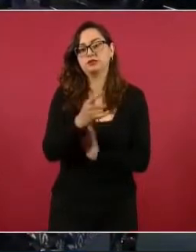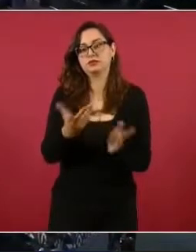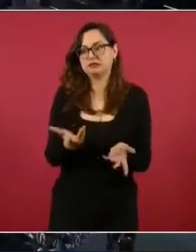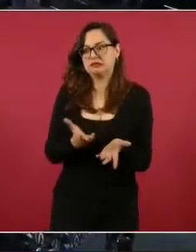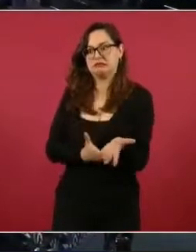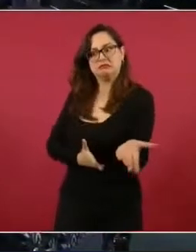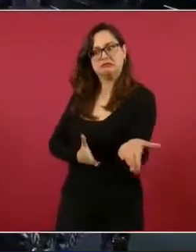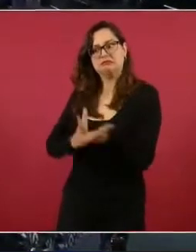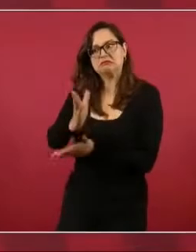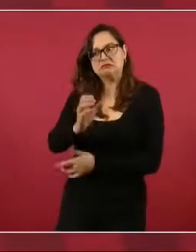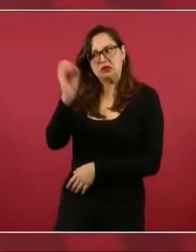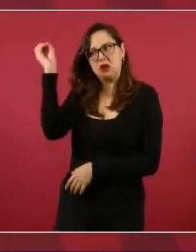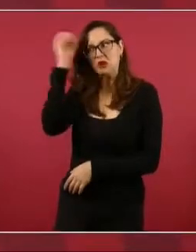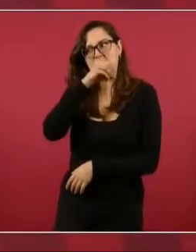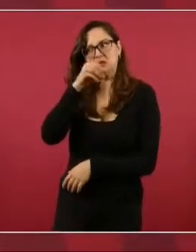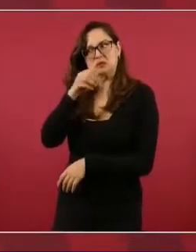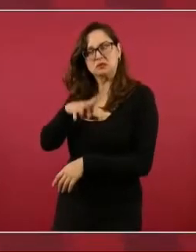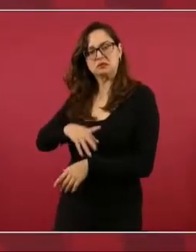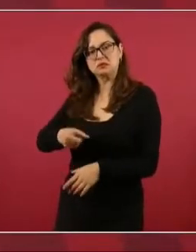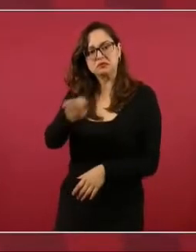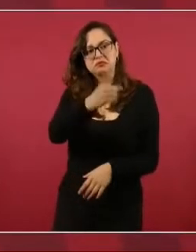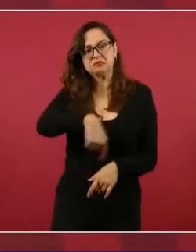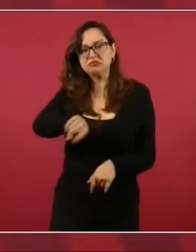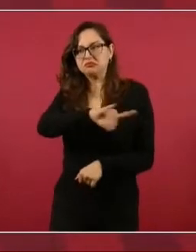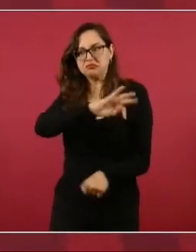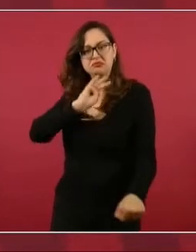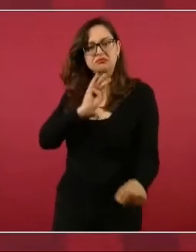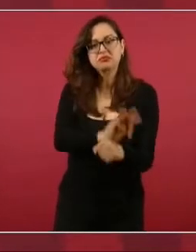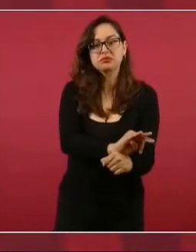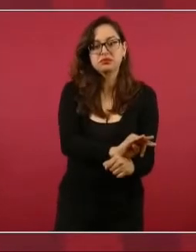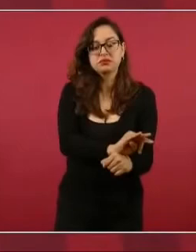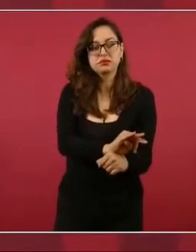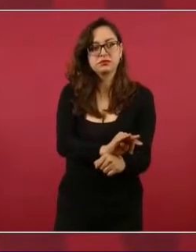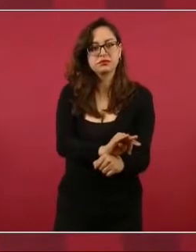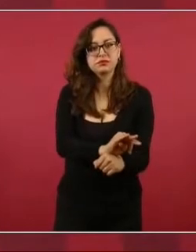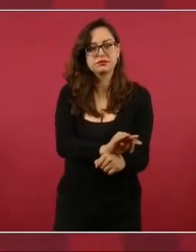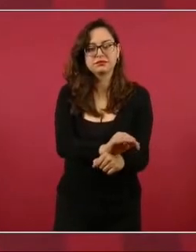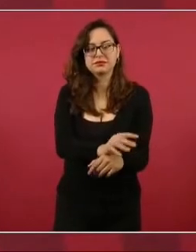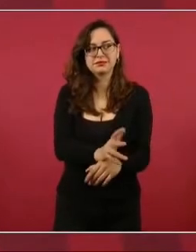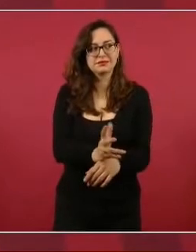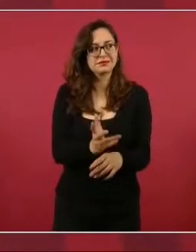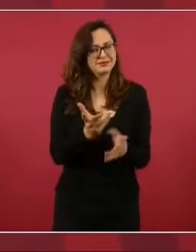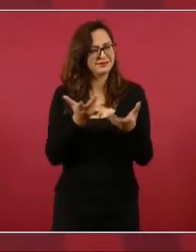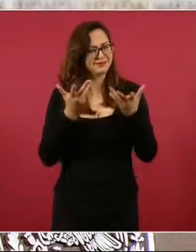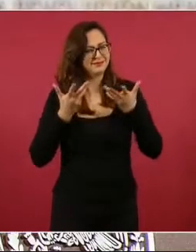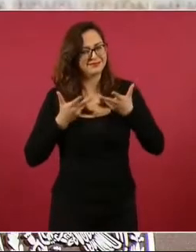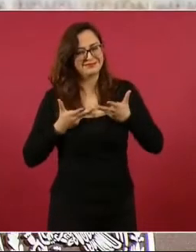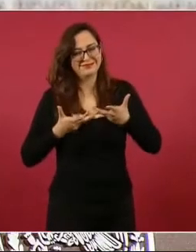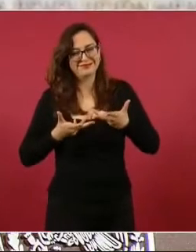Para meterse el New York Times a defender